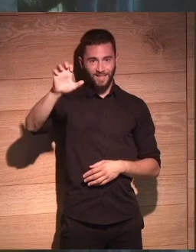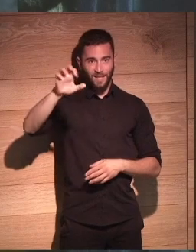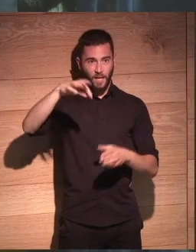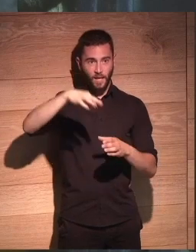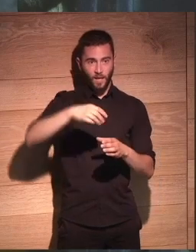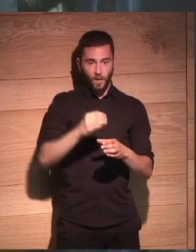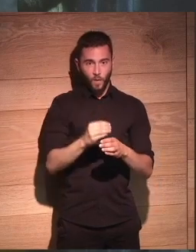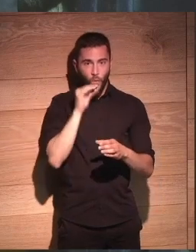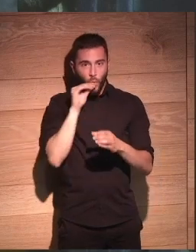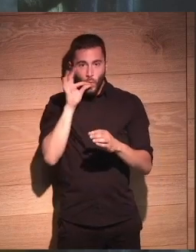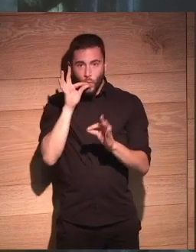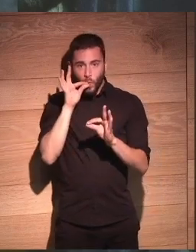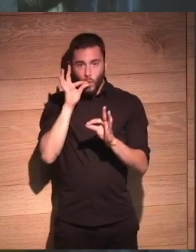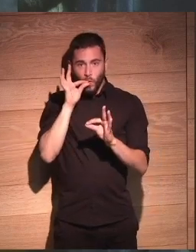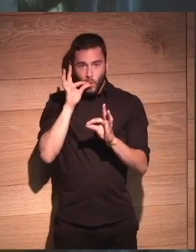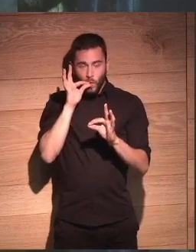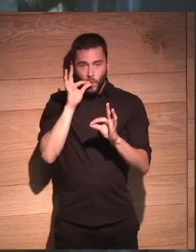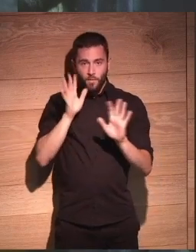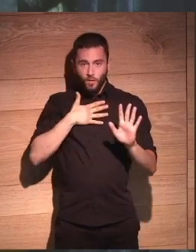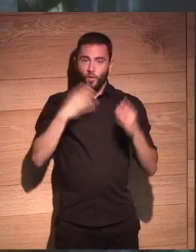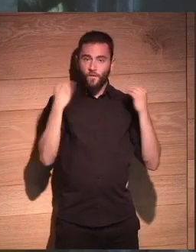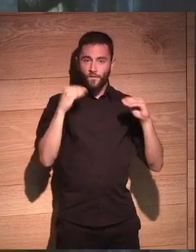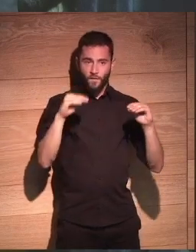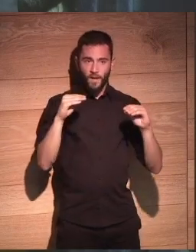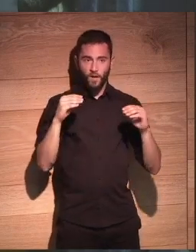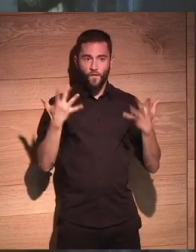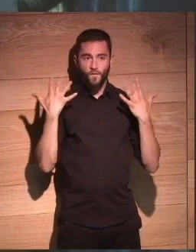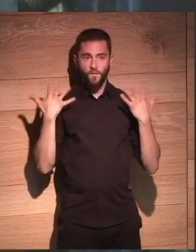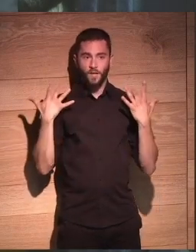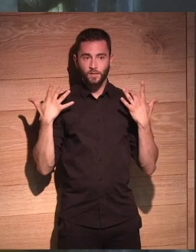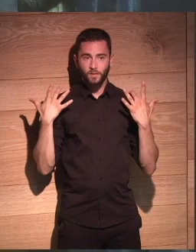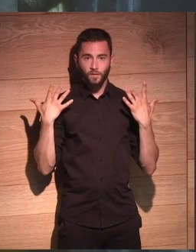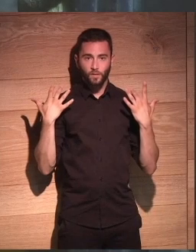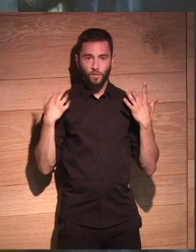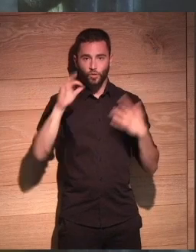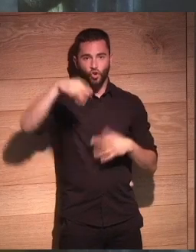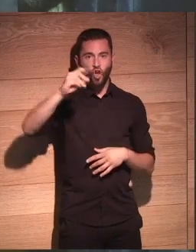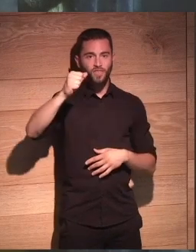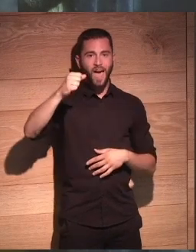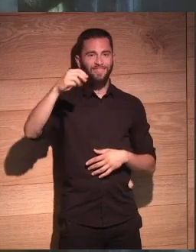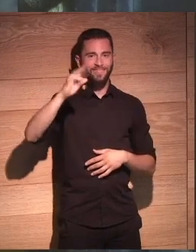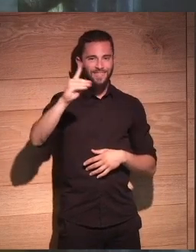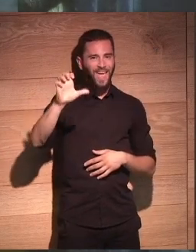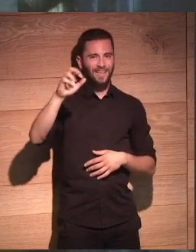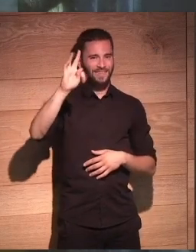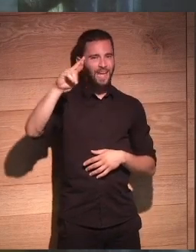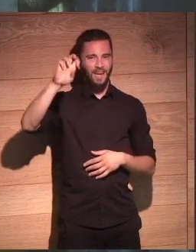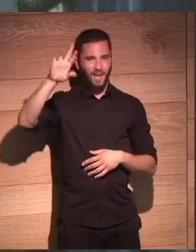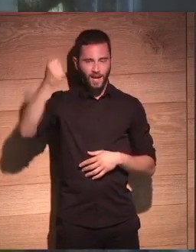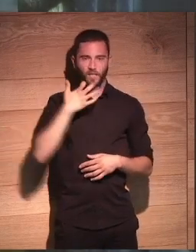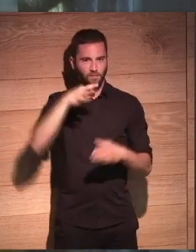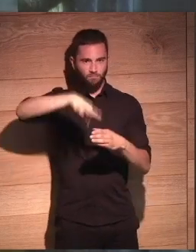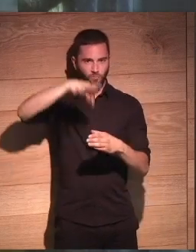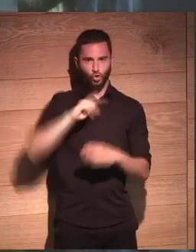tomarlo frío, fresquito, es una ronda de tereré. Si uno toma la infusión sola, es solamente una infusión, pero